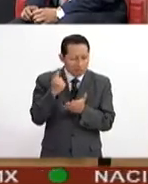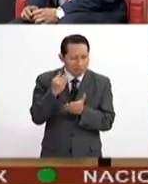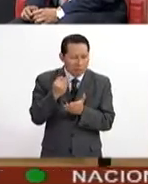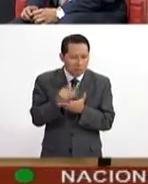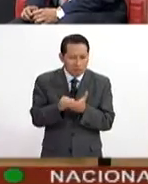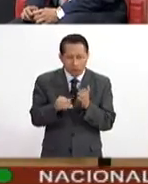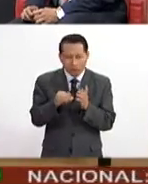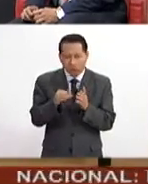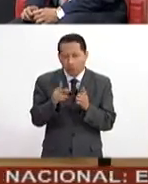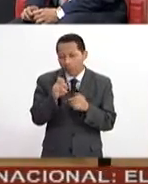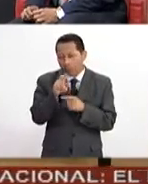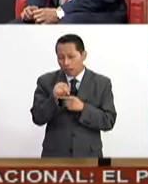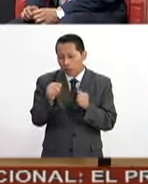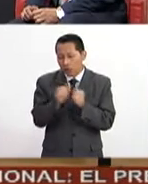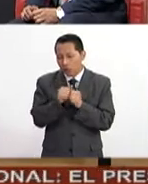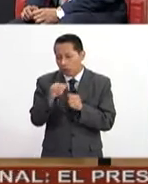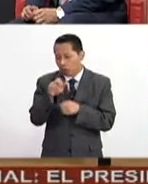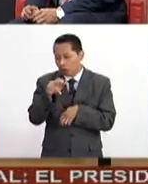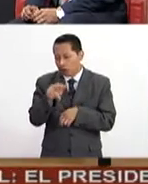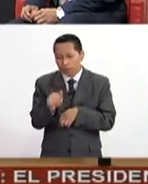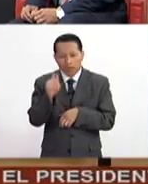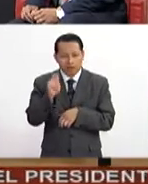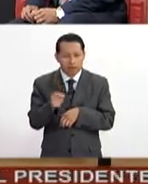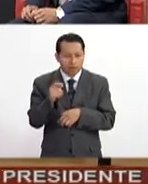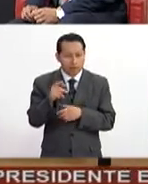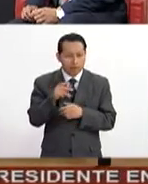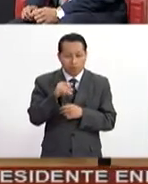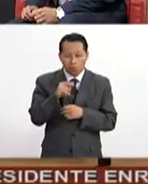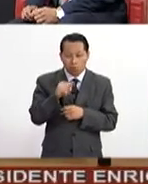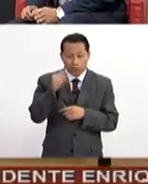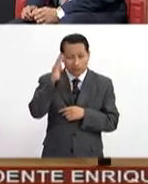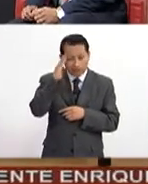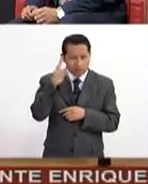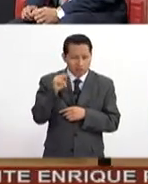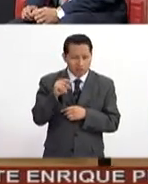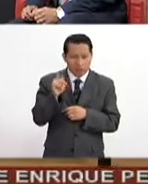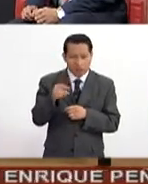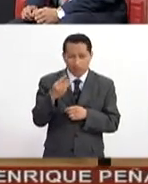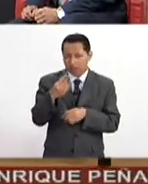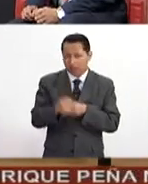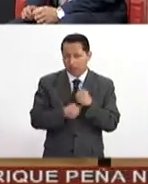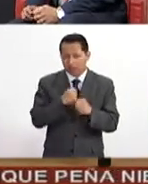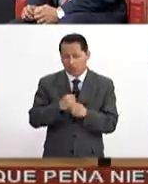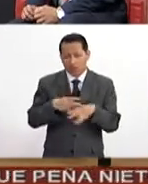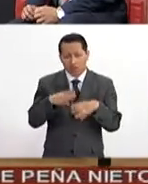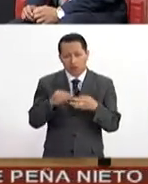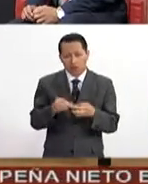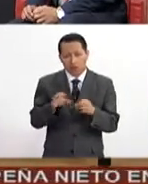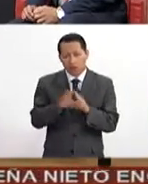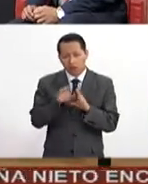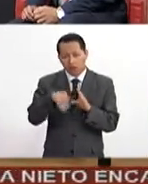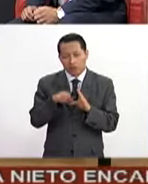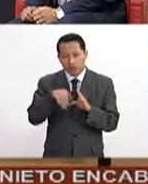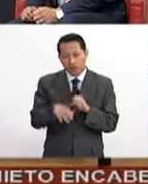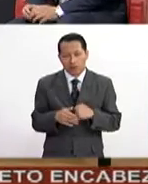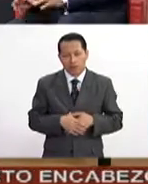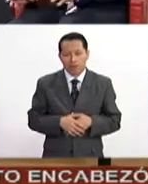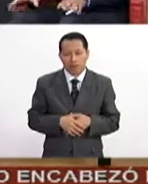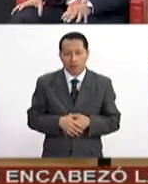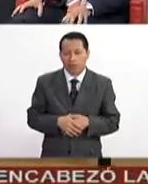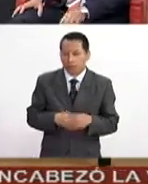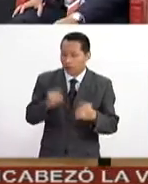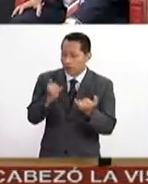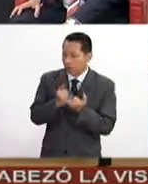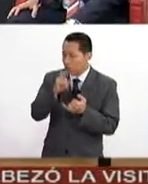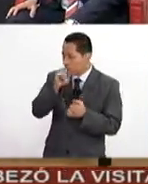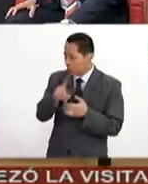trae empatado al PAN con Morena, Morena no es líder. Es un partido que tiene menos de 3 años de fundación, hablando de volatilidad. Claro. ¿No? Pues sí, y también